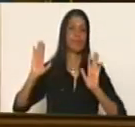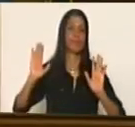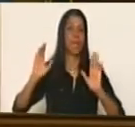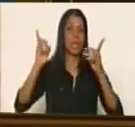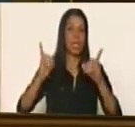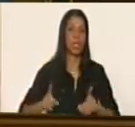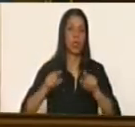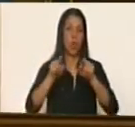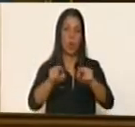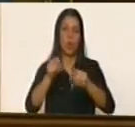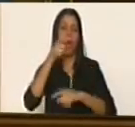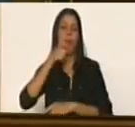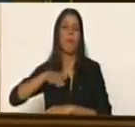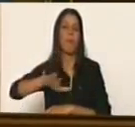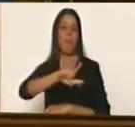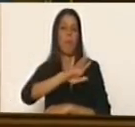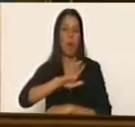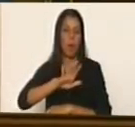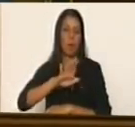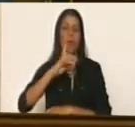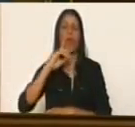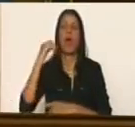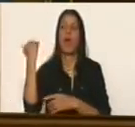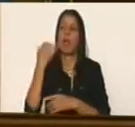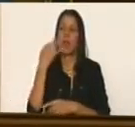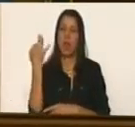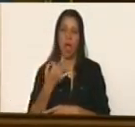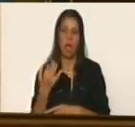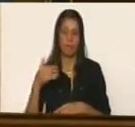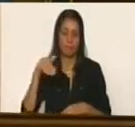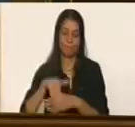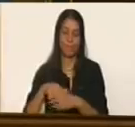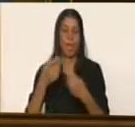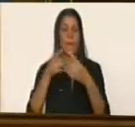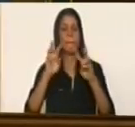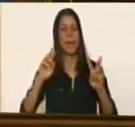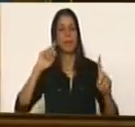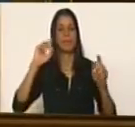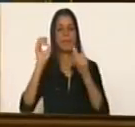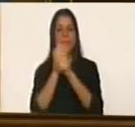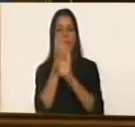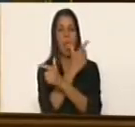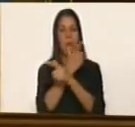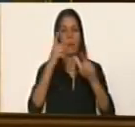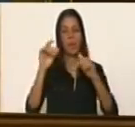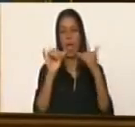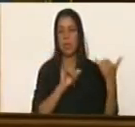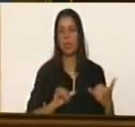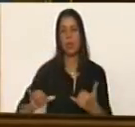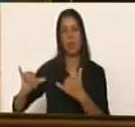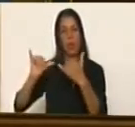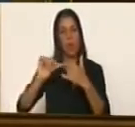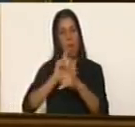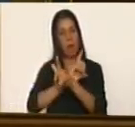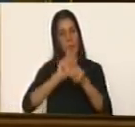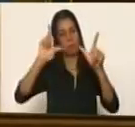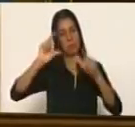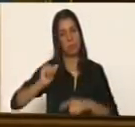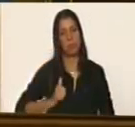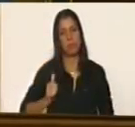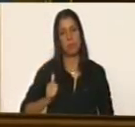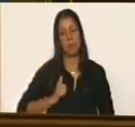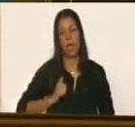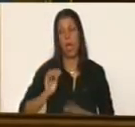para hacer realidad los valores supremos de la República de paz, libertad, igualdad, soberanía,